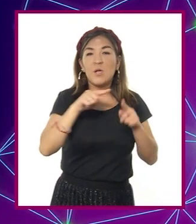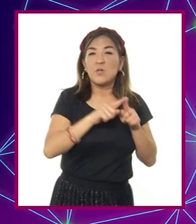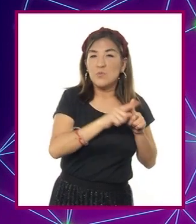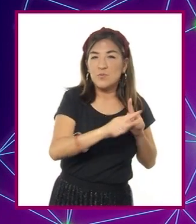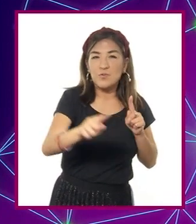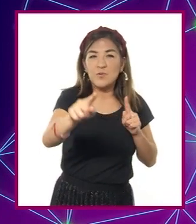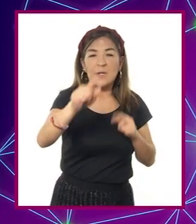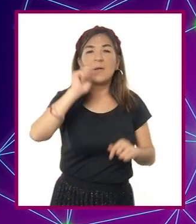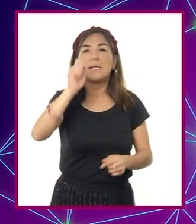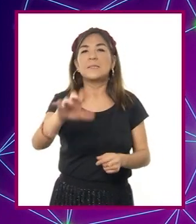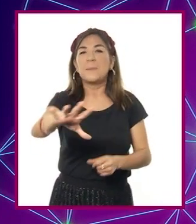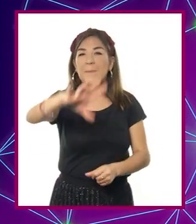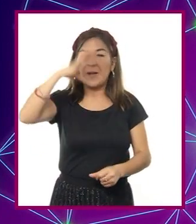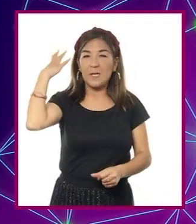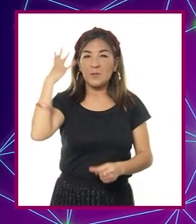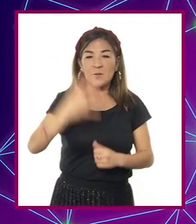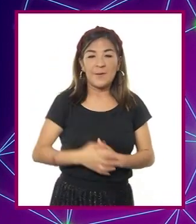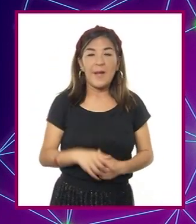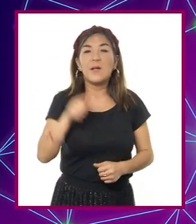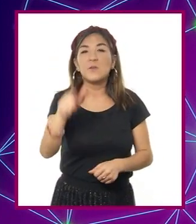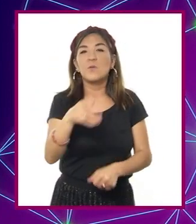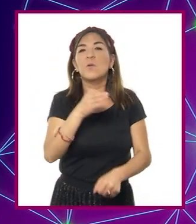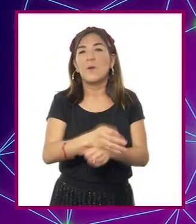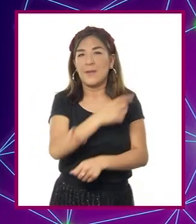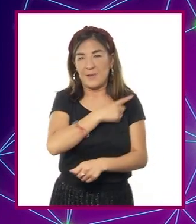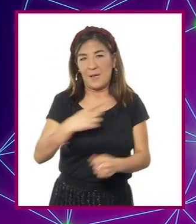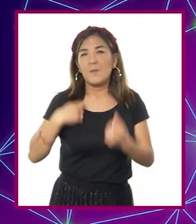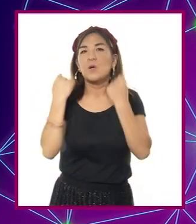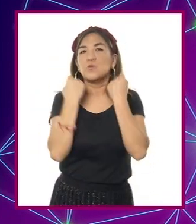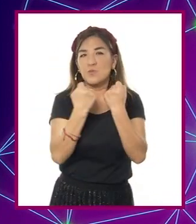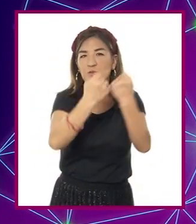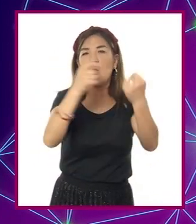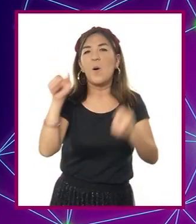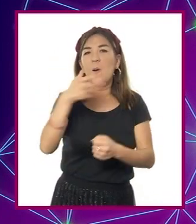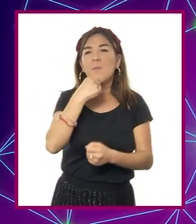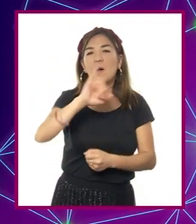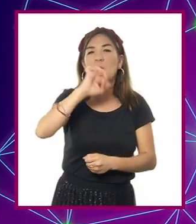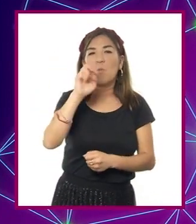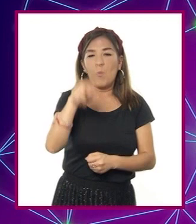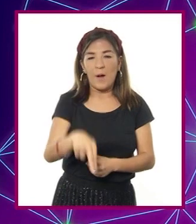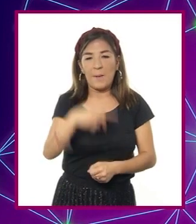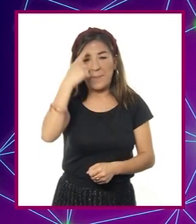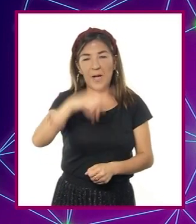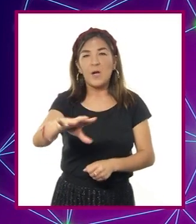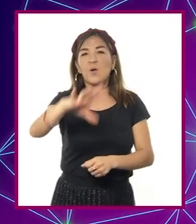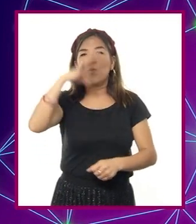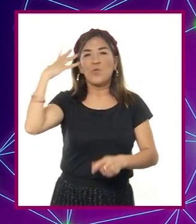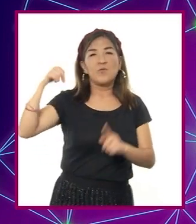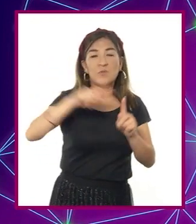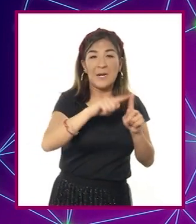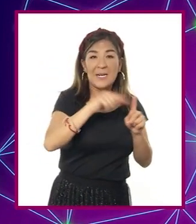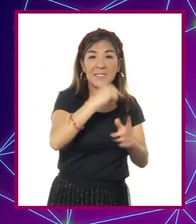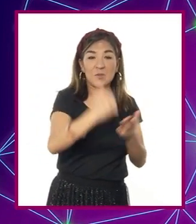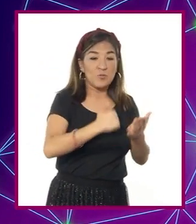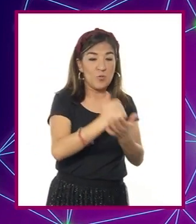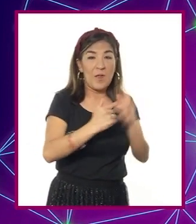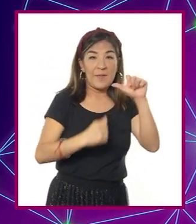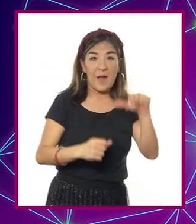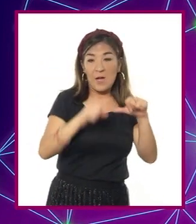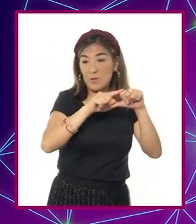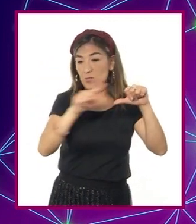decir, la velocidad a la que debe conducir Juan para realizar el recorrido desde la ciudad